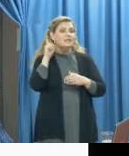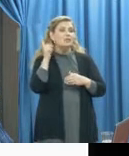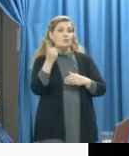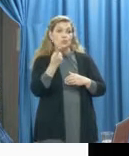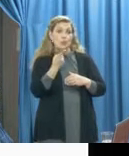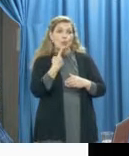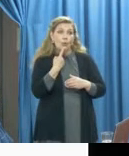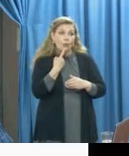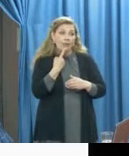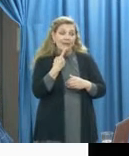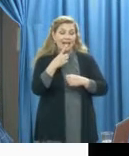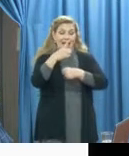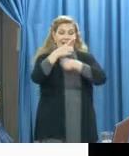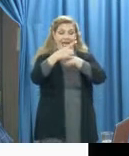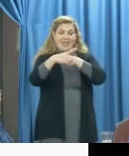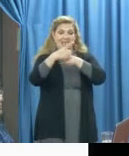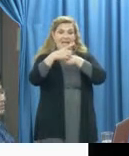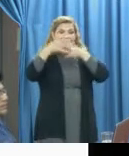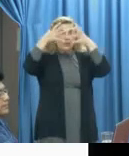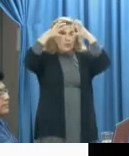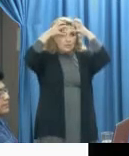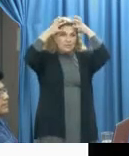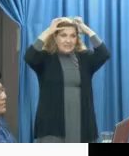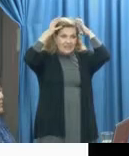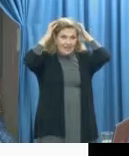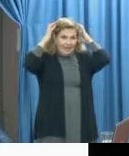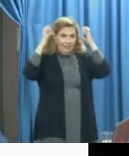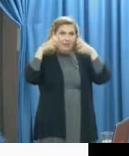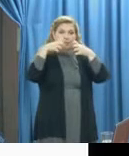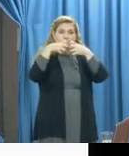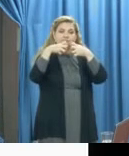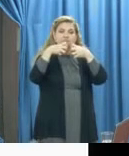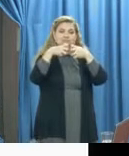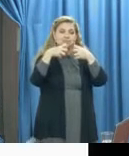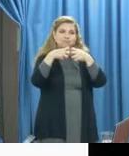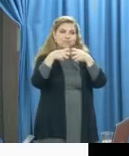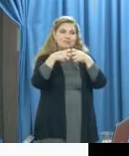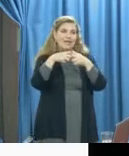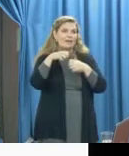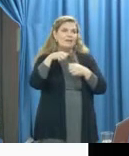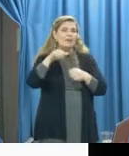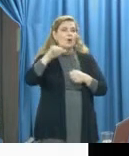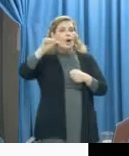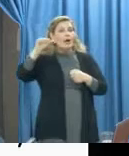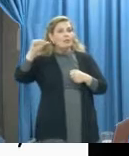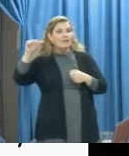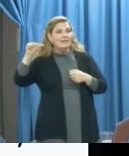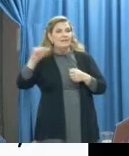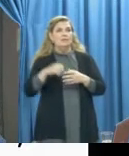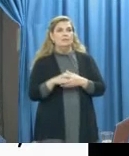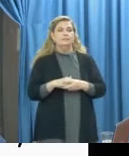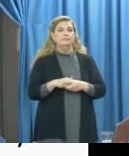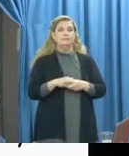están dadas por daño a nivel cerebral o por daño en el nervio auditivo.